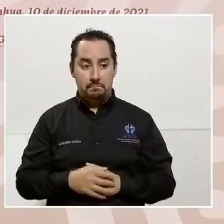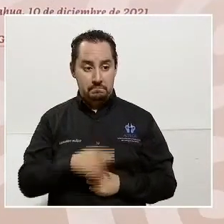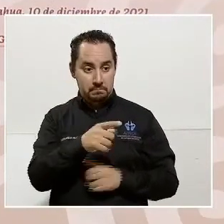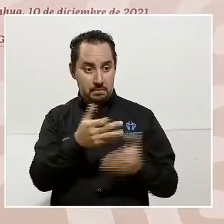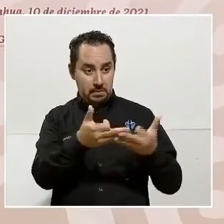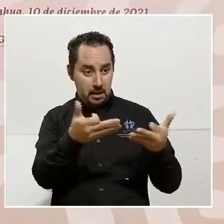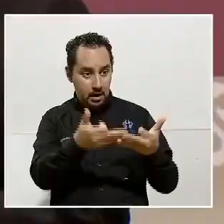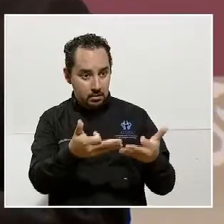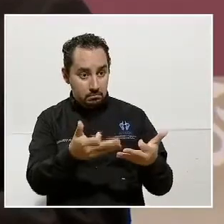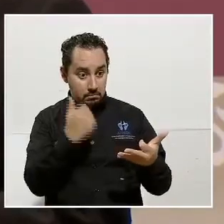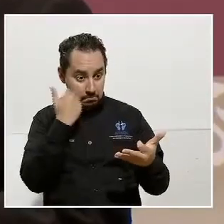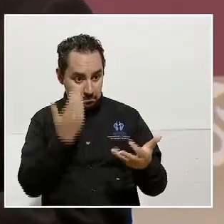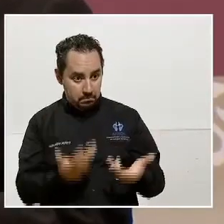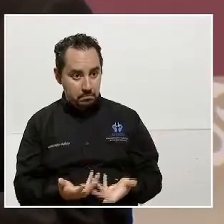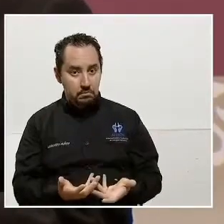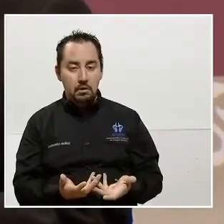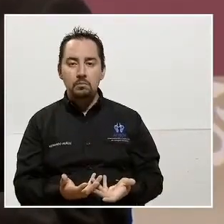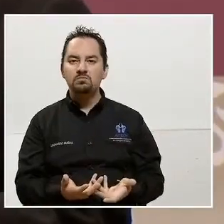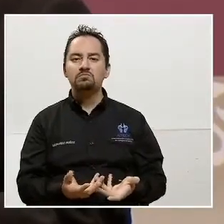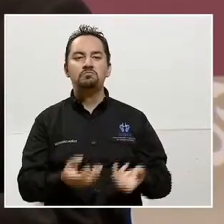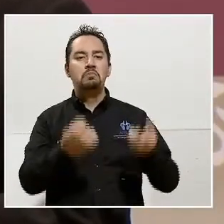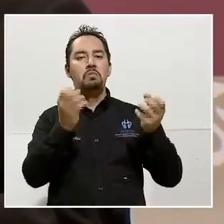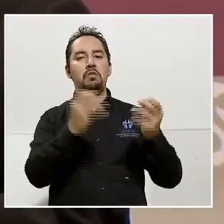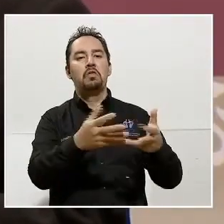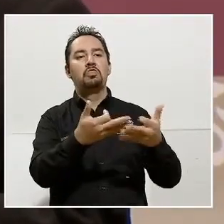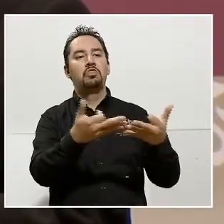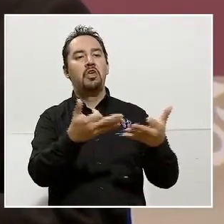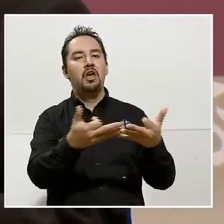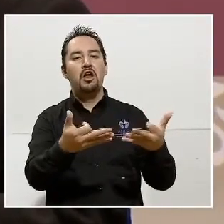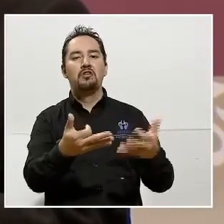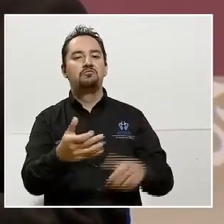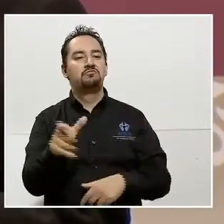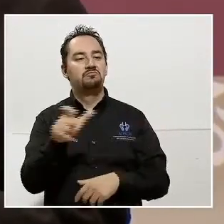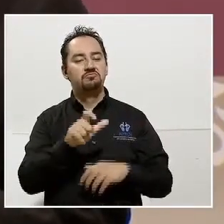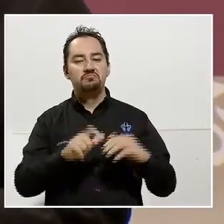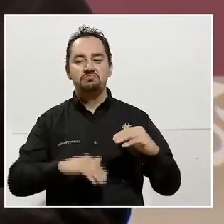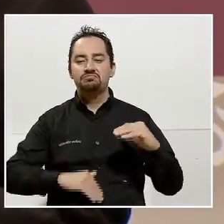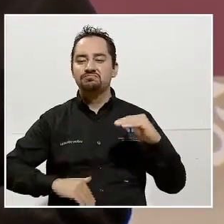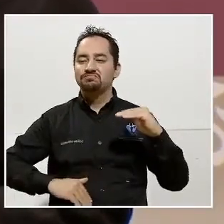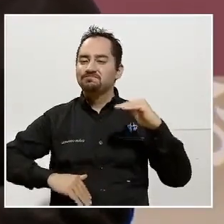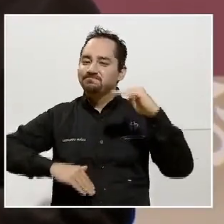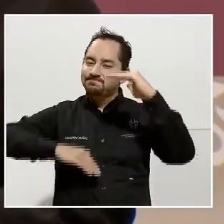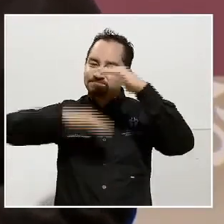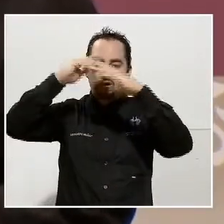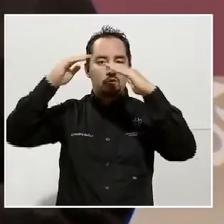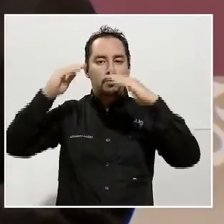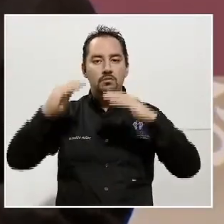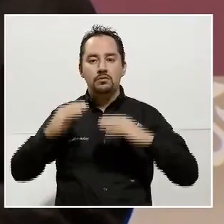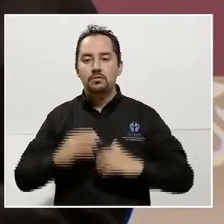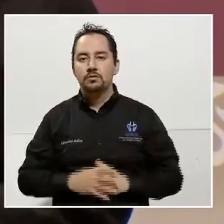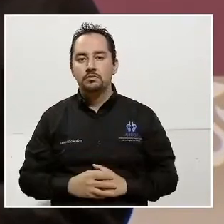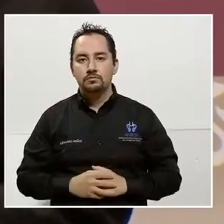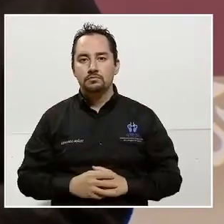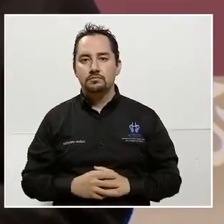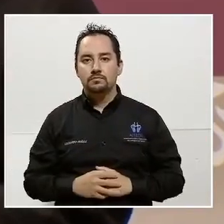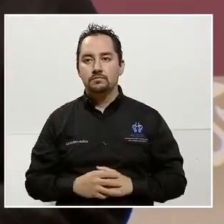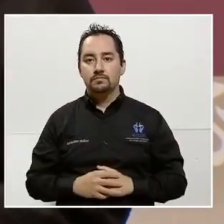tierra, échenles tierra hasta que se harten. El 15 de enero